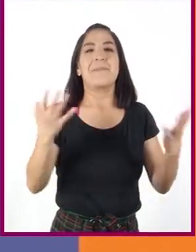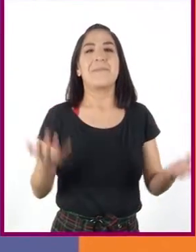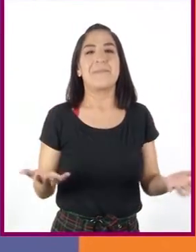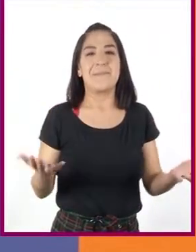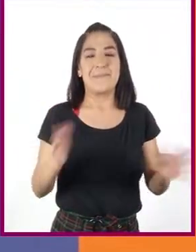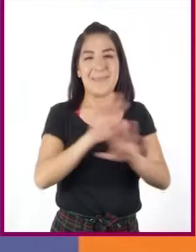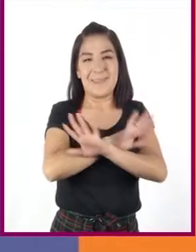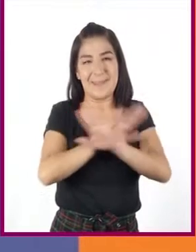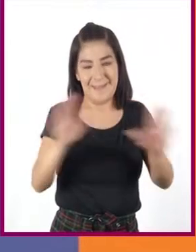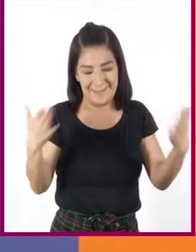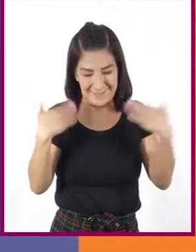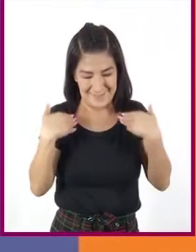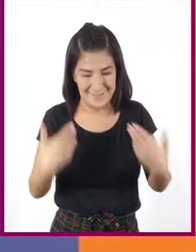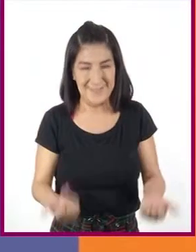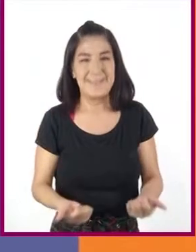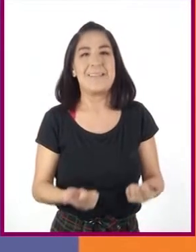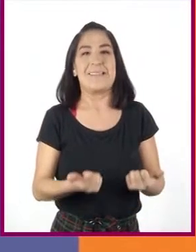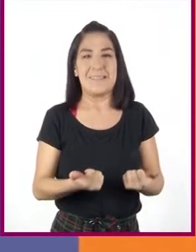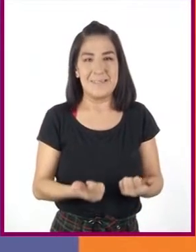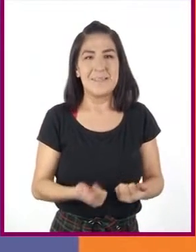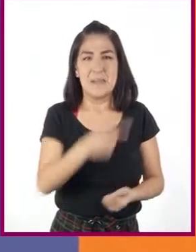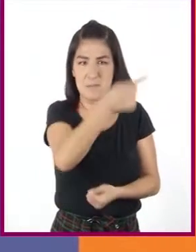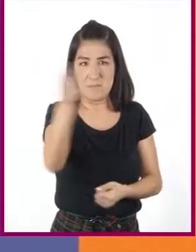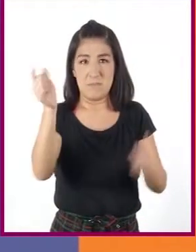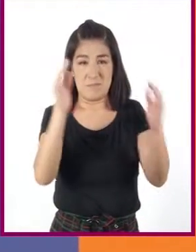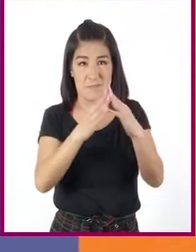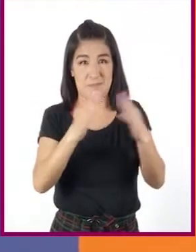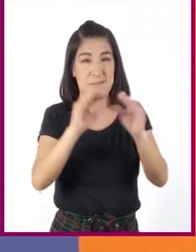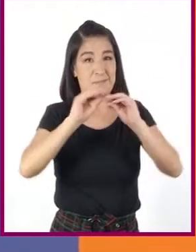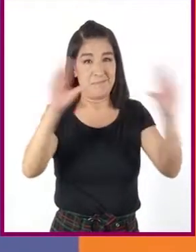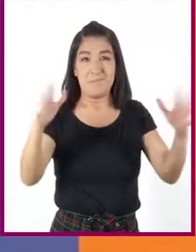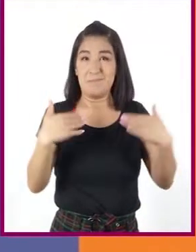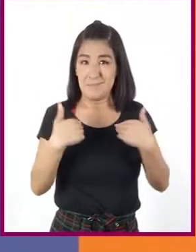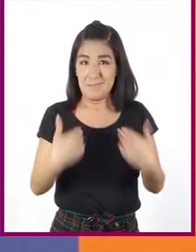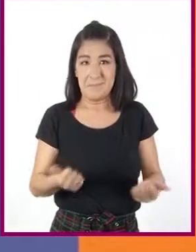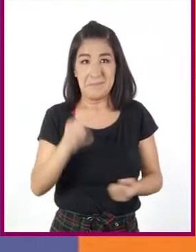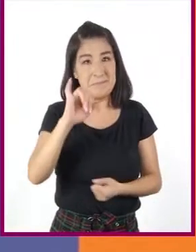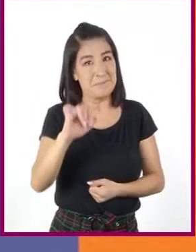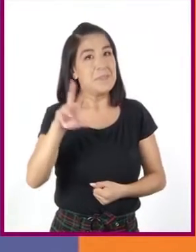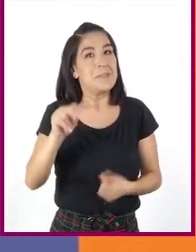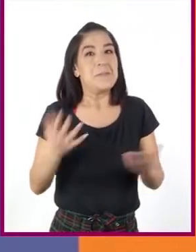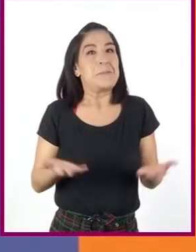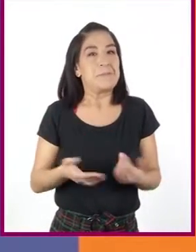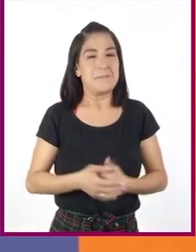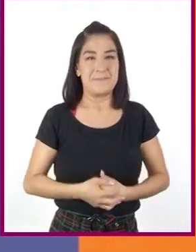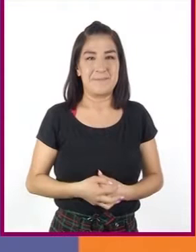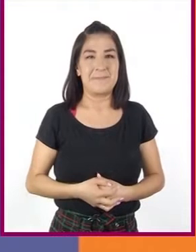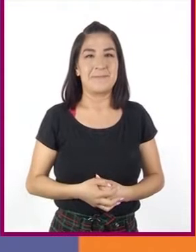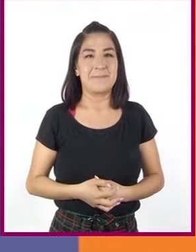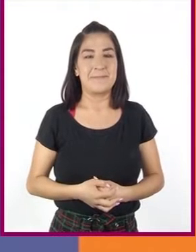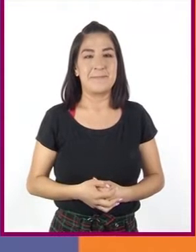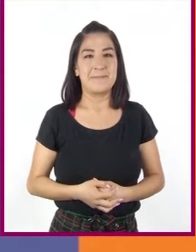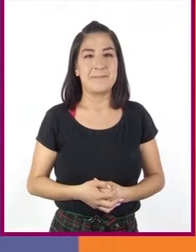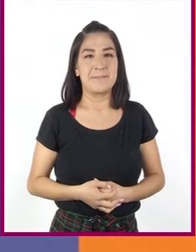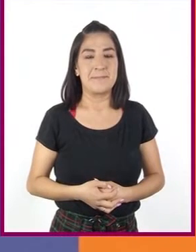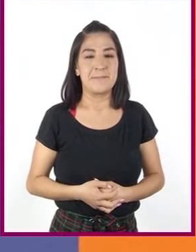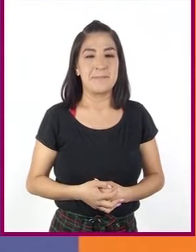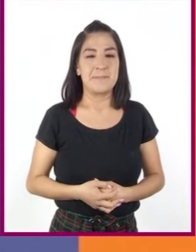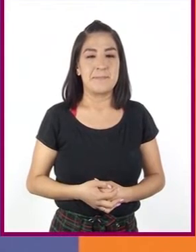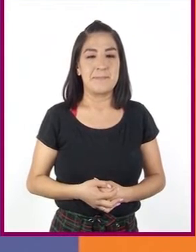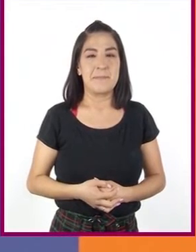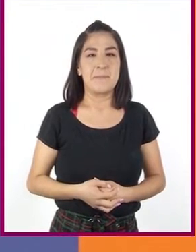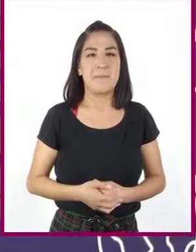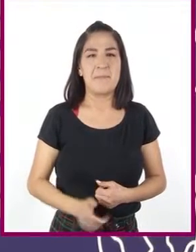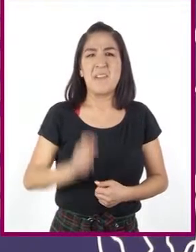Ahora sí, ya entendí. ¿A ustedes en casa les quedó más claro? Ay, pero profesor, ¿qué